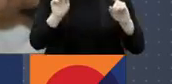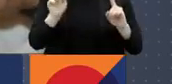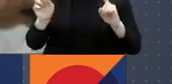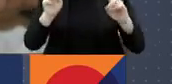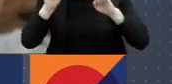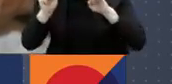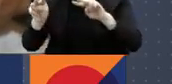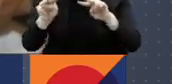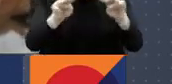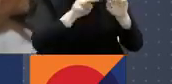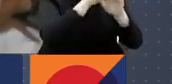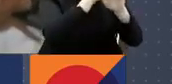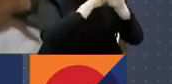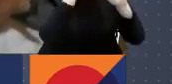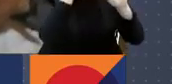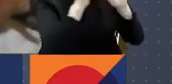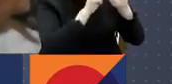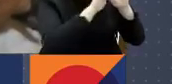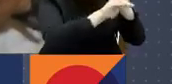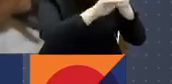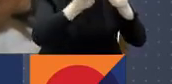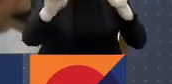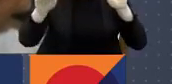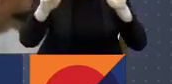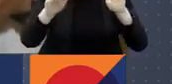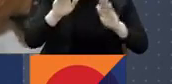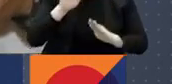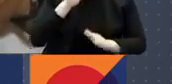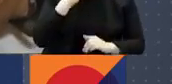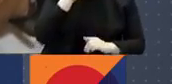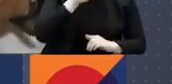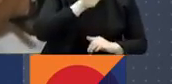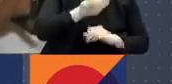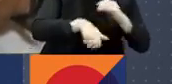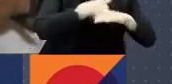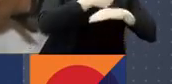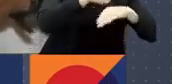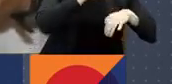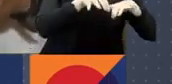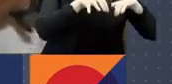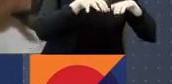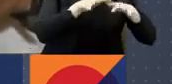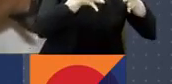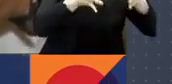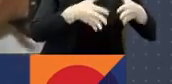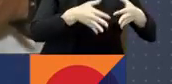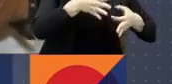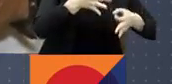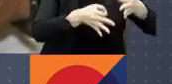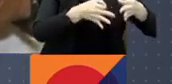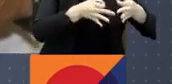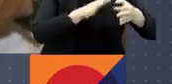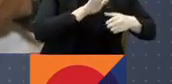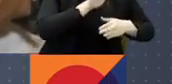y otras medidas. Así lo aseguró el secretario de Seguridad y de Justicia de la capital vallecaucana, Carlos Rojas.